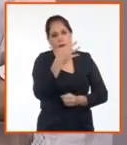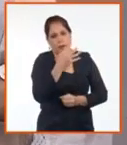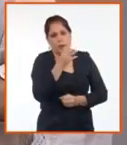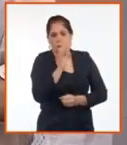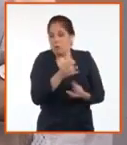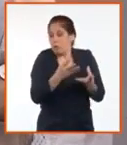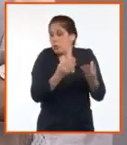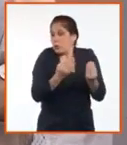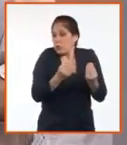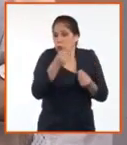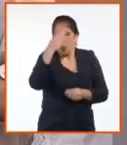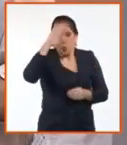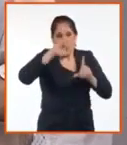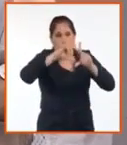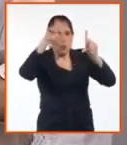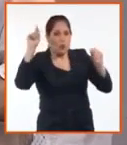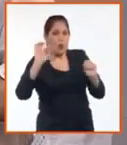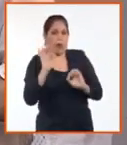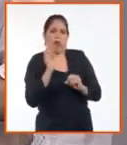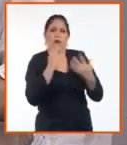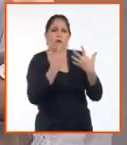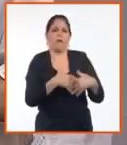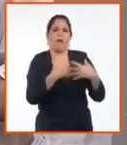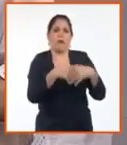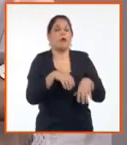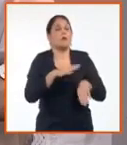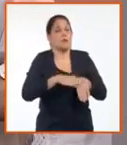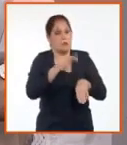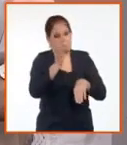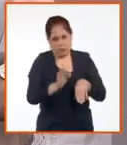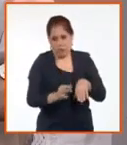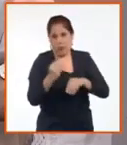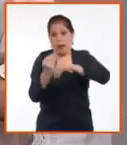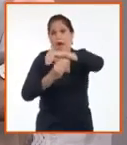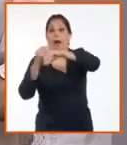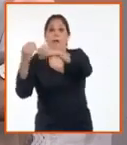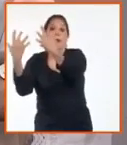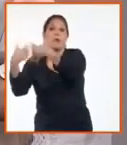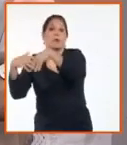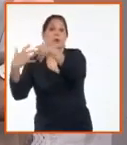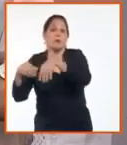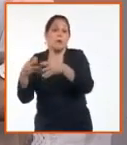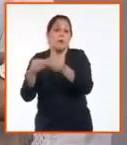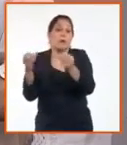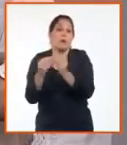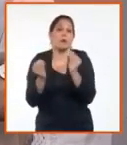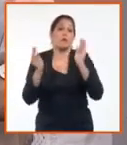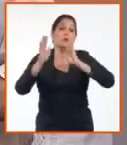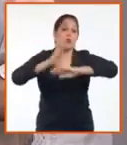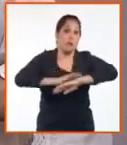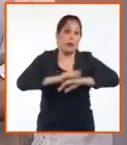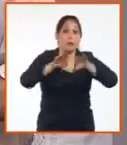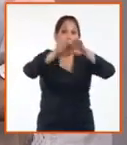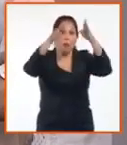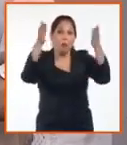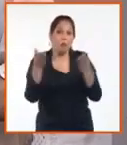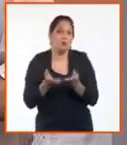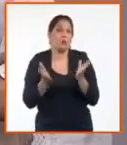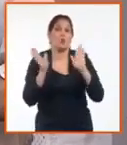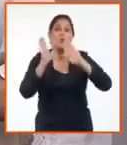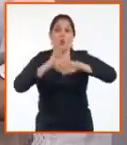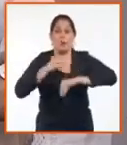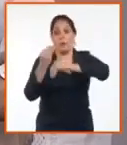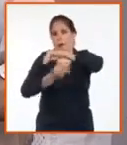en cuba que no los estamos fabricando por esta causa porque la escasez de materias primas farmacéutica en el mundo se ha